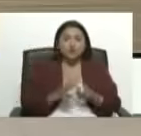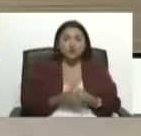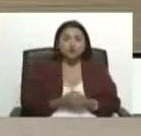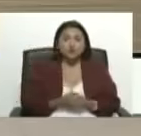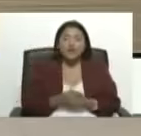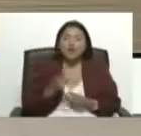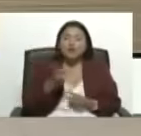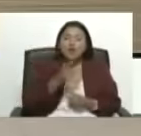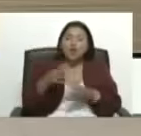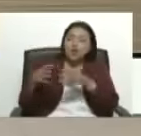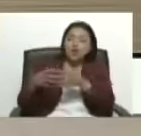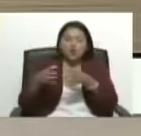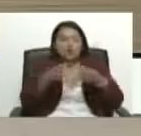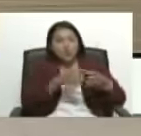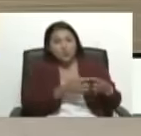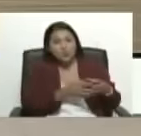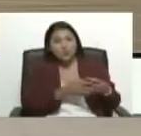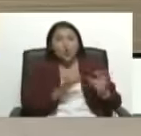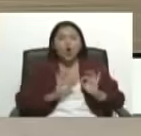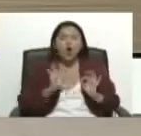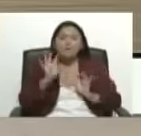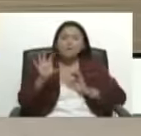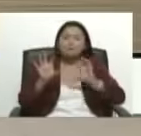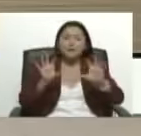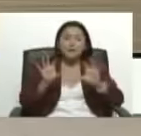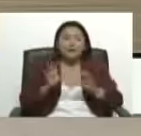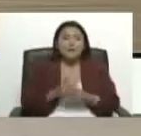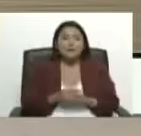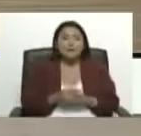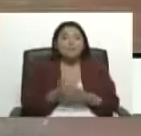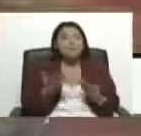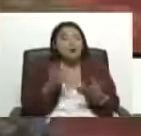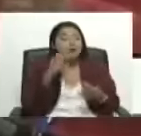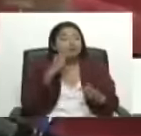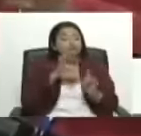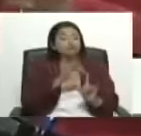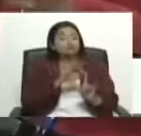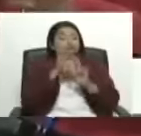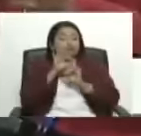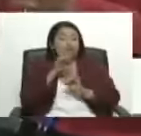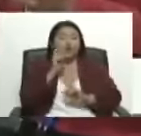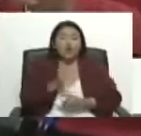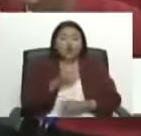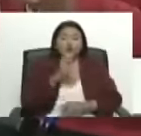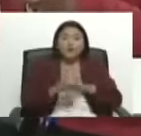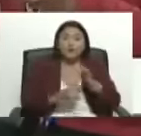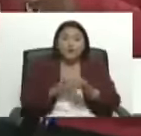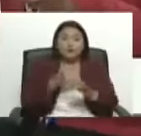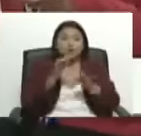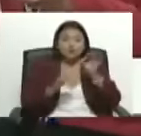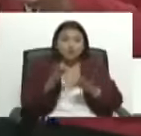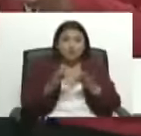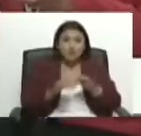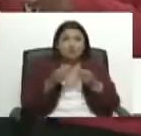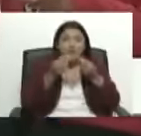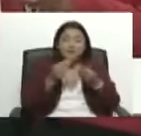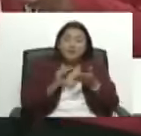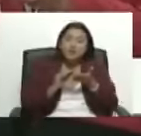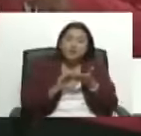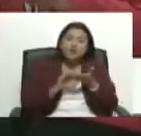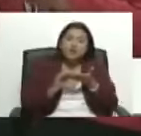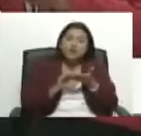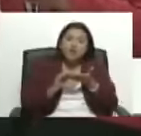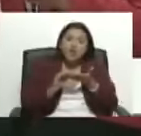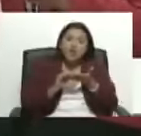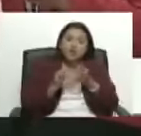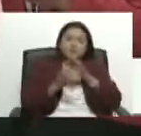ambas partes para escoger la Corte Internacional de Justicia como medio para resolver esta controversia. Yo